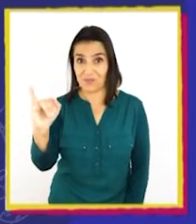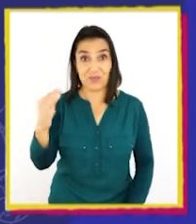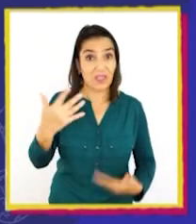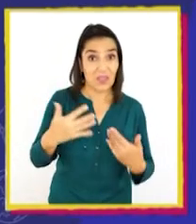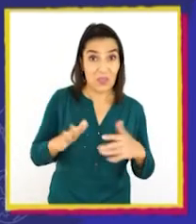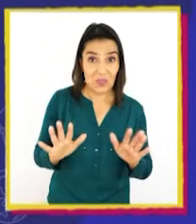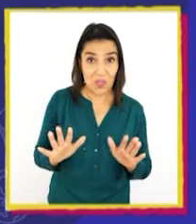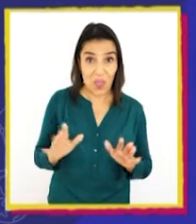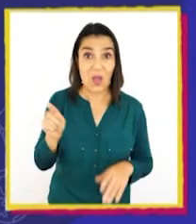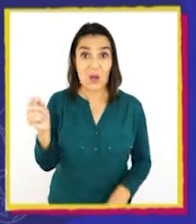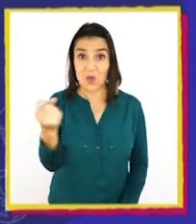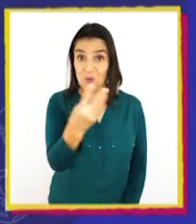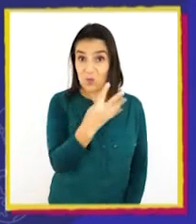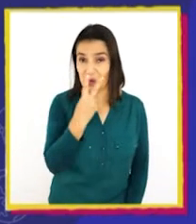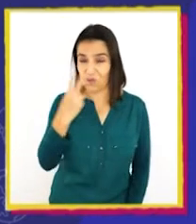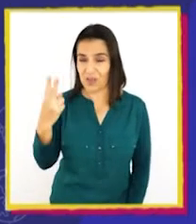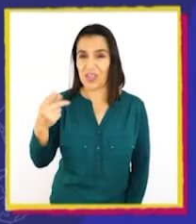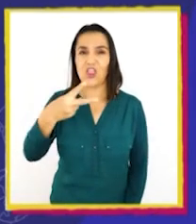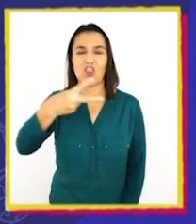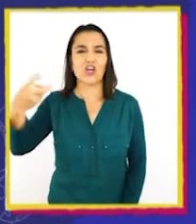Y nos queda este número,